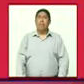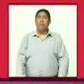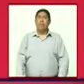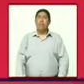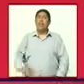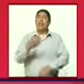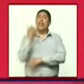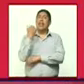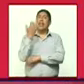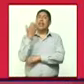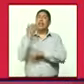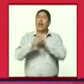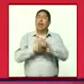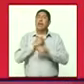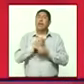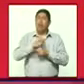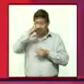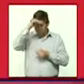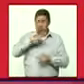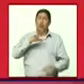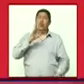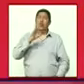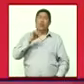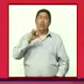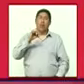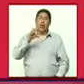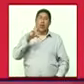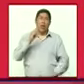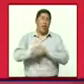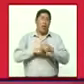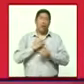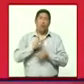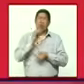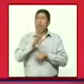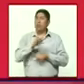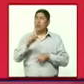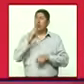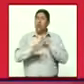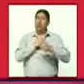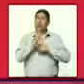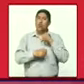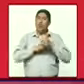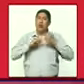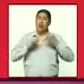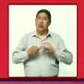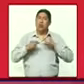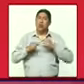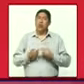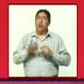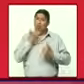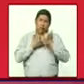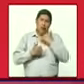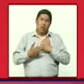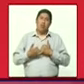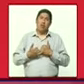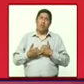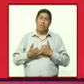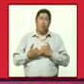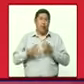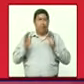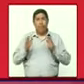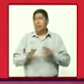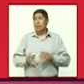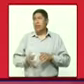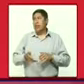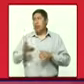Durante 15 años, don Fidel Quispe, que tiene 41 años, ha estado sufriendo de los dolores que causa el tener varices.